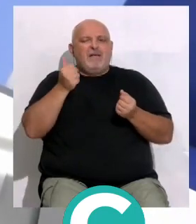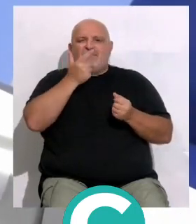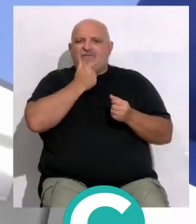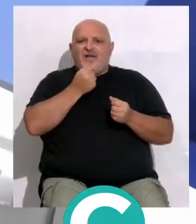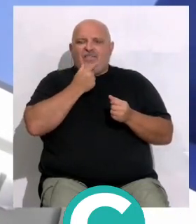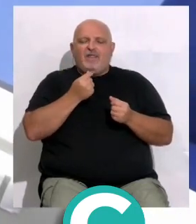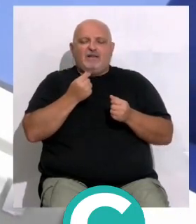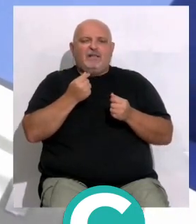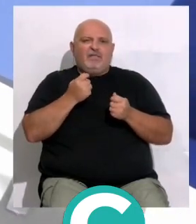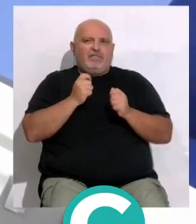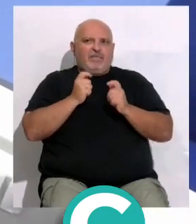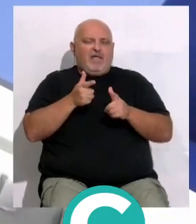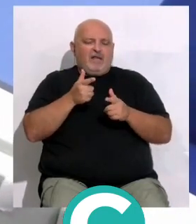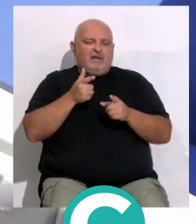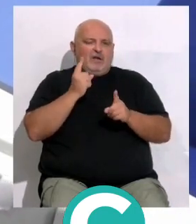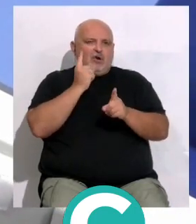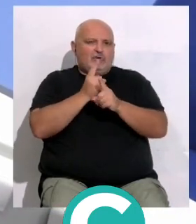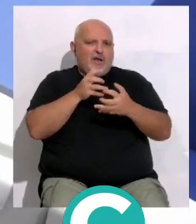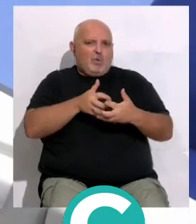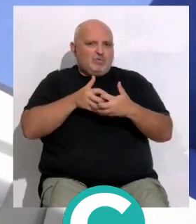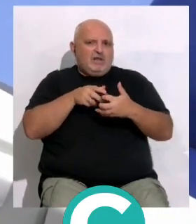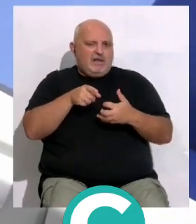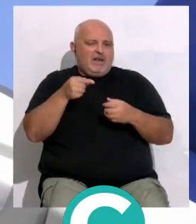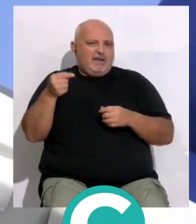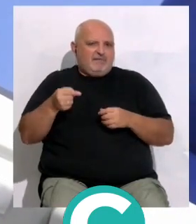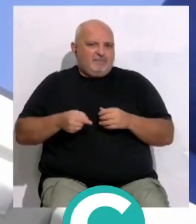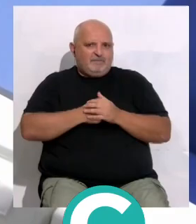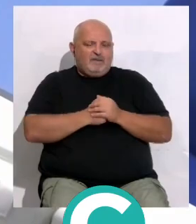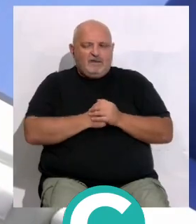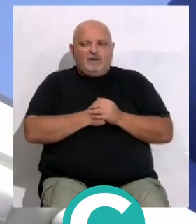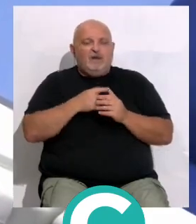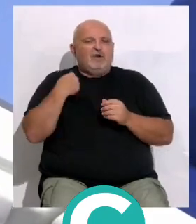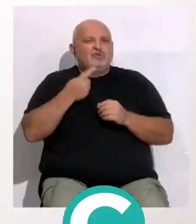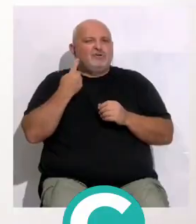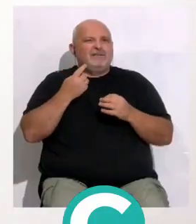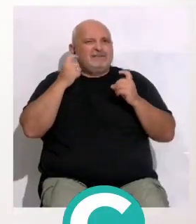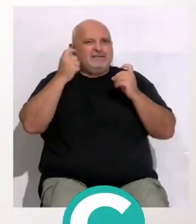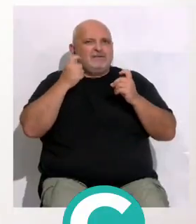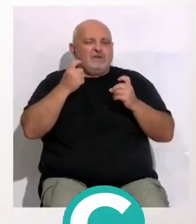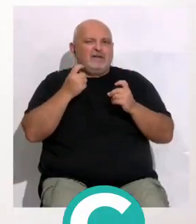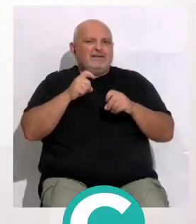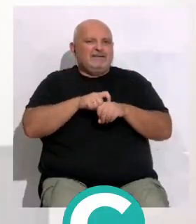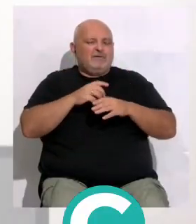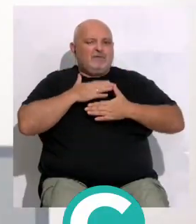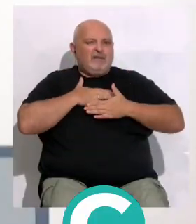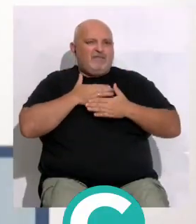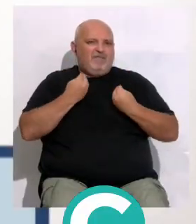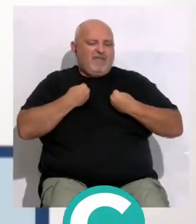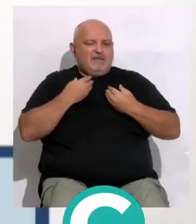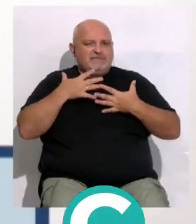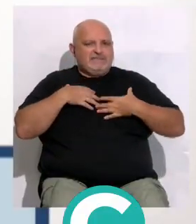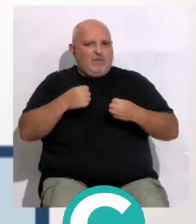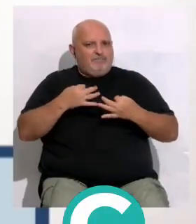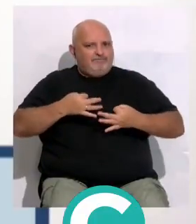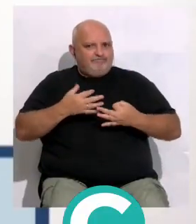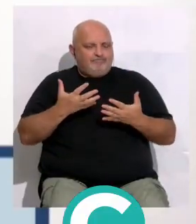fácil les resultará combatir sus efectos negativos. Nosotros lo que intentamos es, a través de un estilo de vida saludable, donde